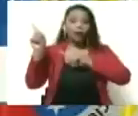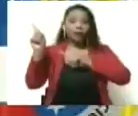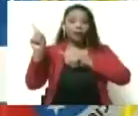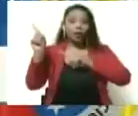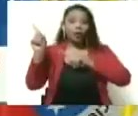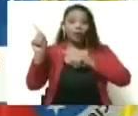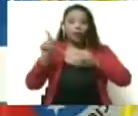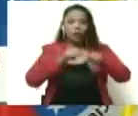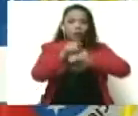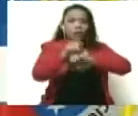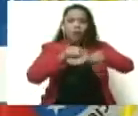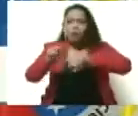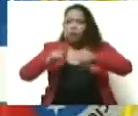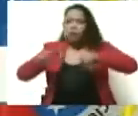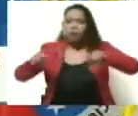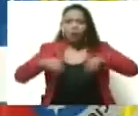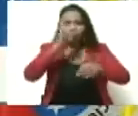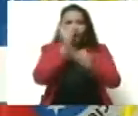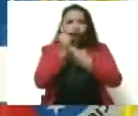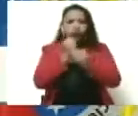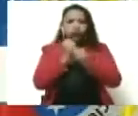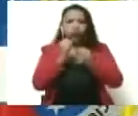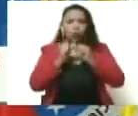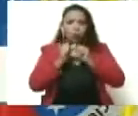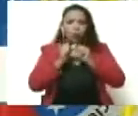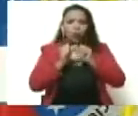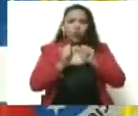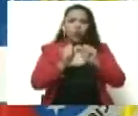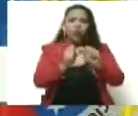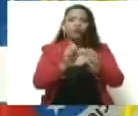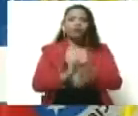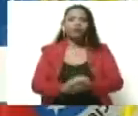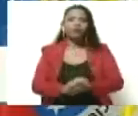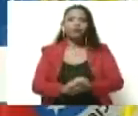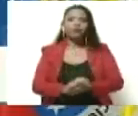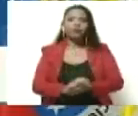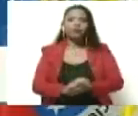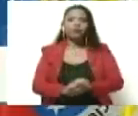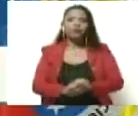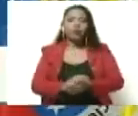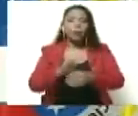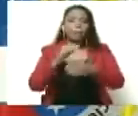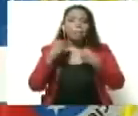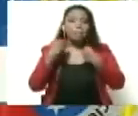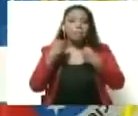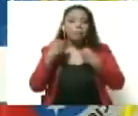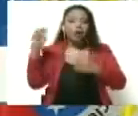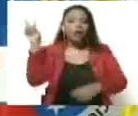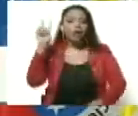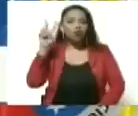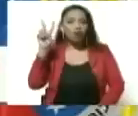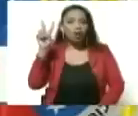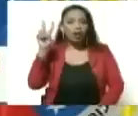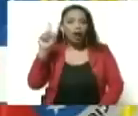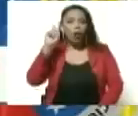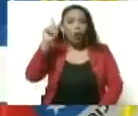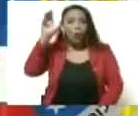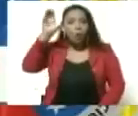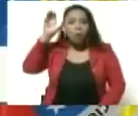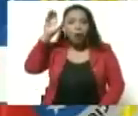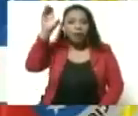con todas estas coordinaciones de manera permanente y continua, porque Venezuela es una